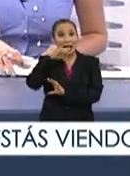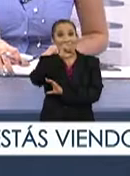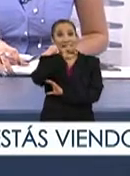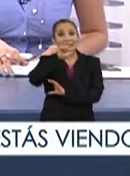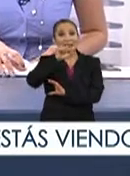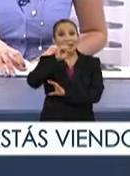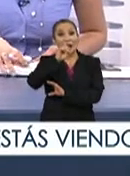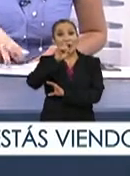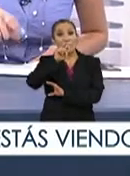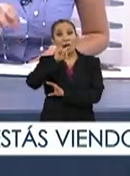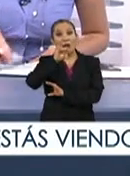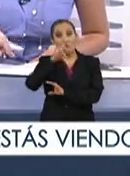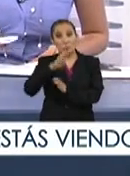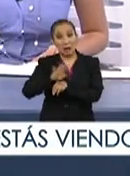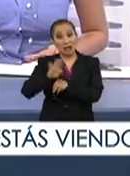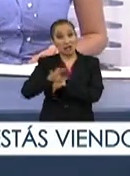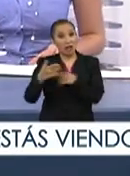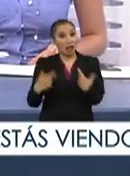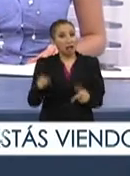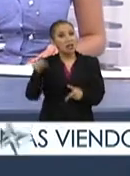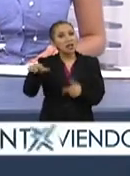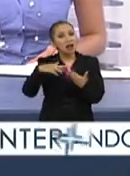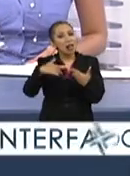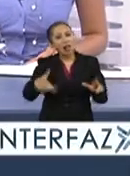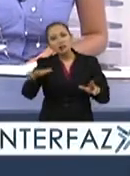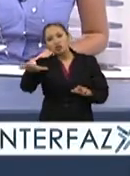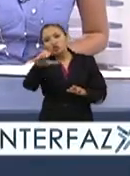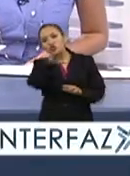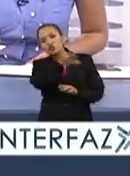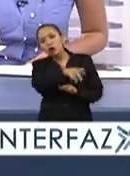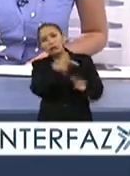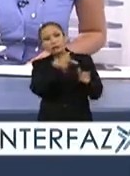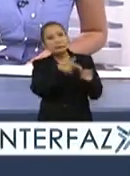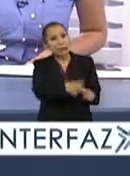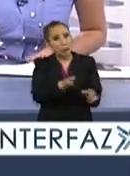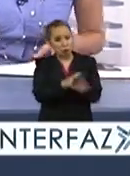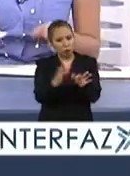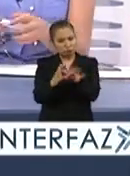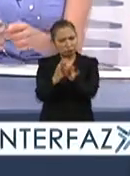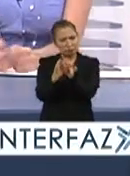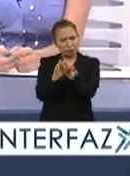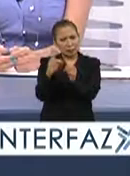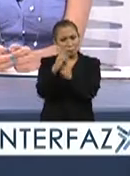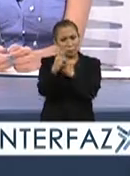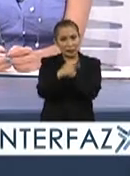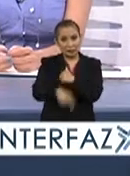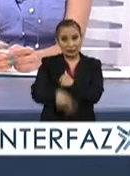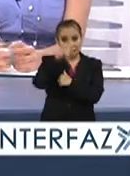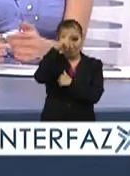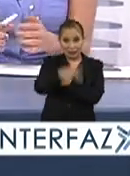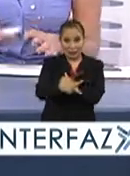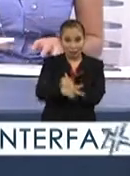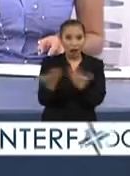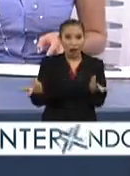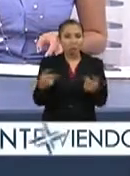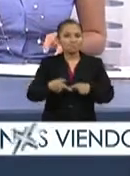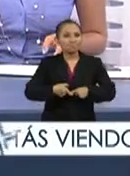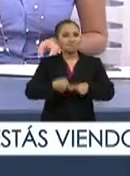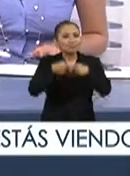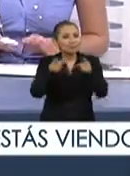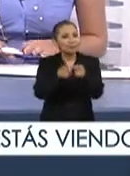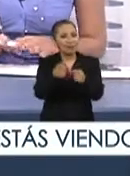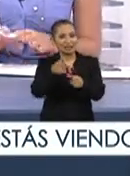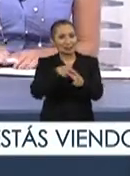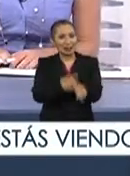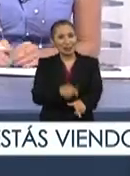Sao Paulo, en Brasil, y por supuesto la relación que se mantiene muy estrecha entre ese país y el nuestro. Vamos a hacer una breve